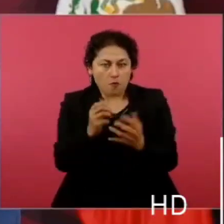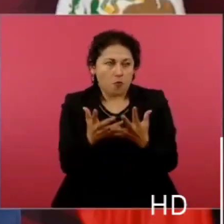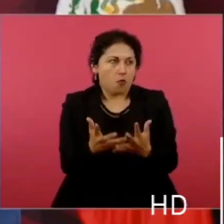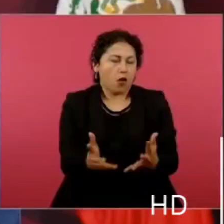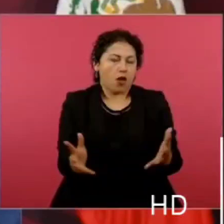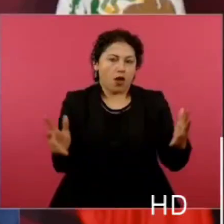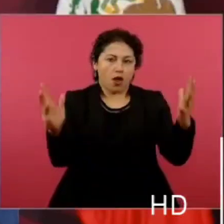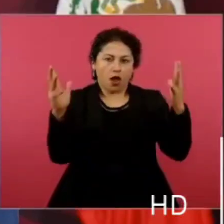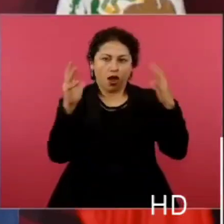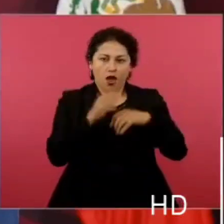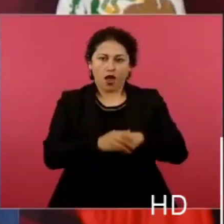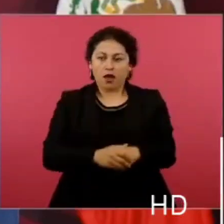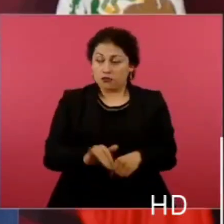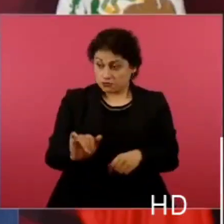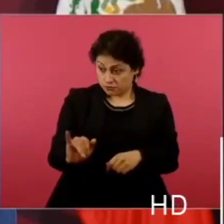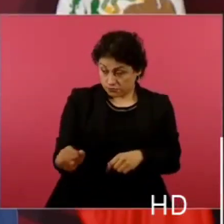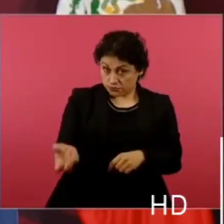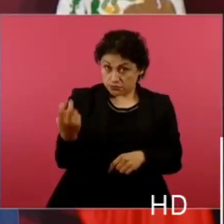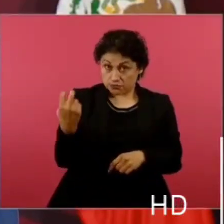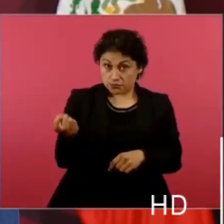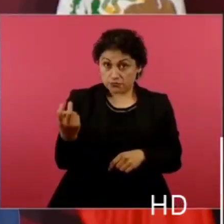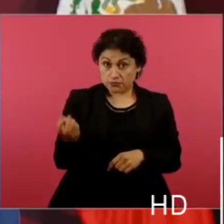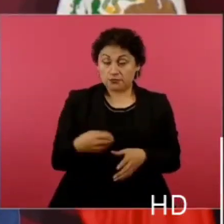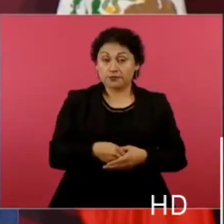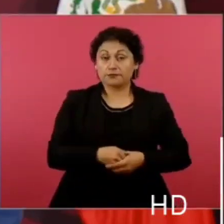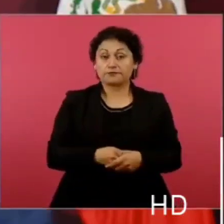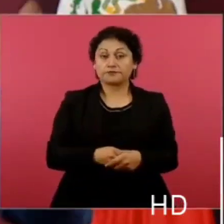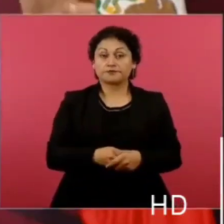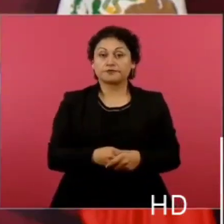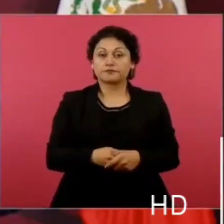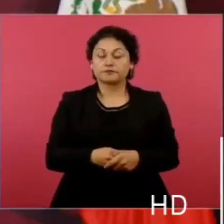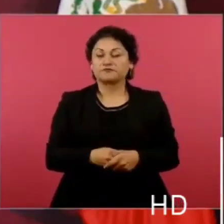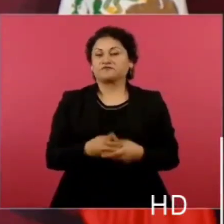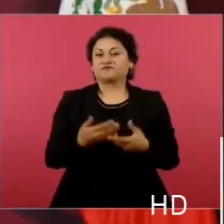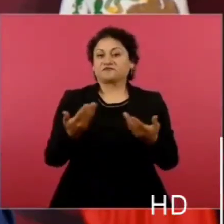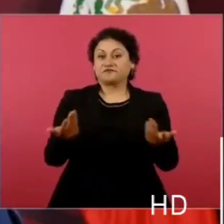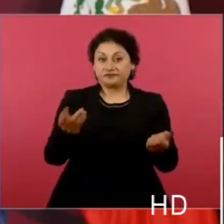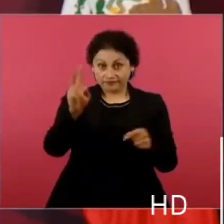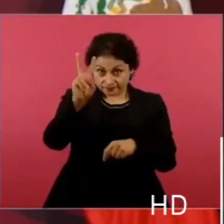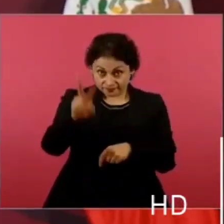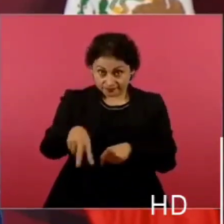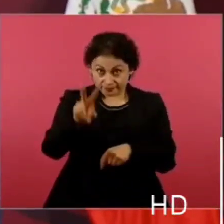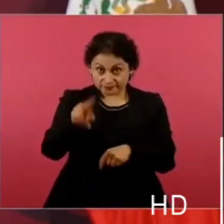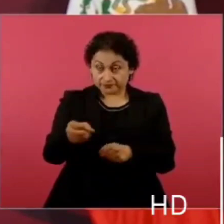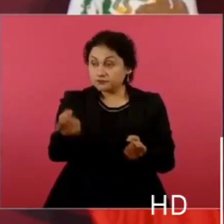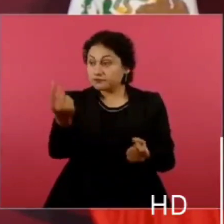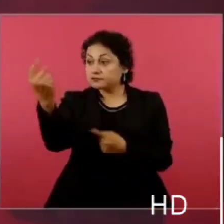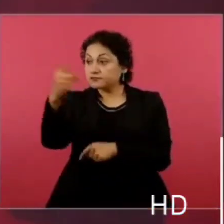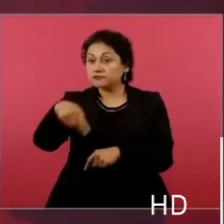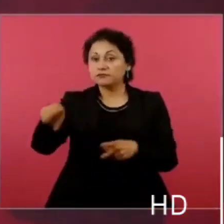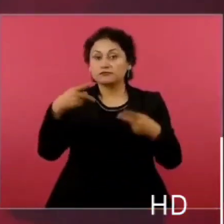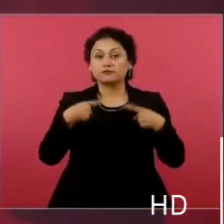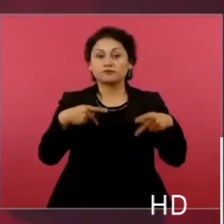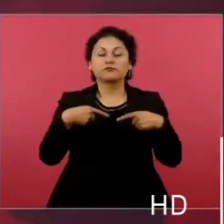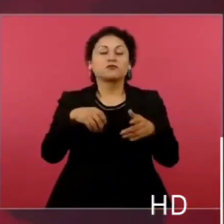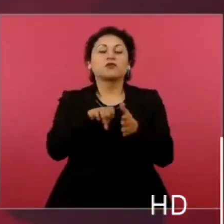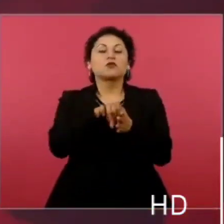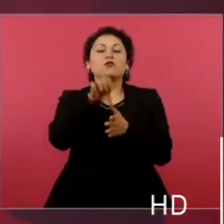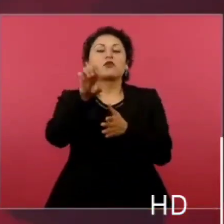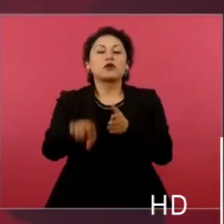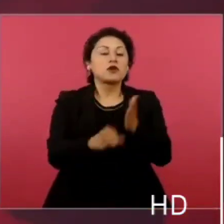Sí, gente que, por ejemplo, estudian en